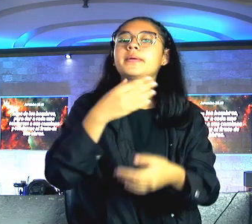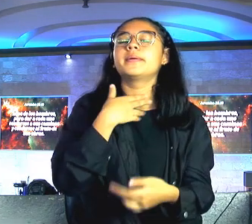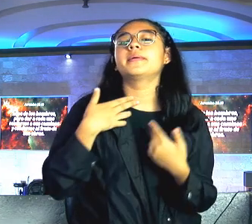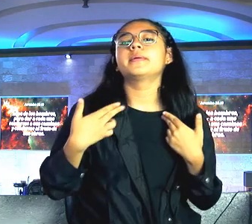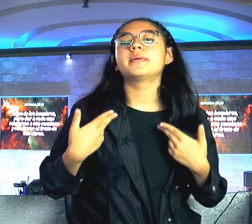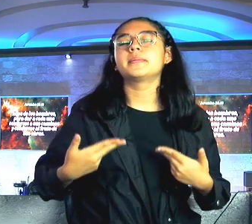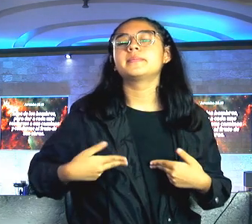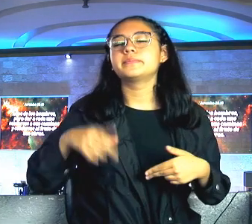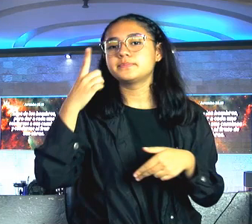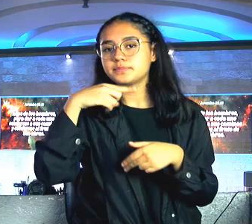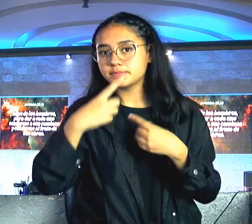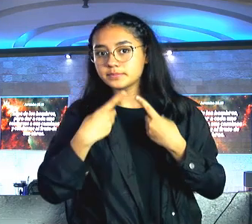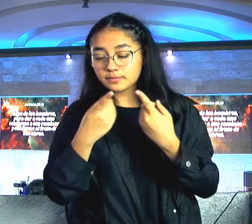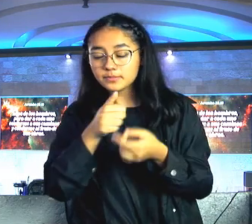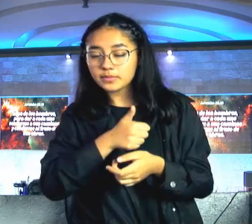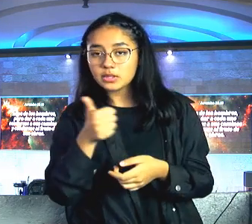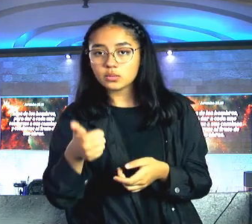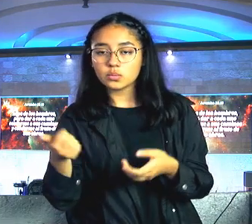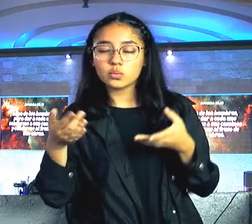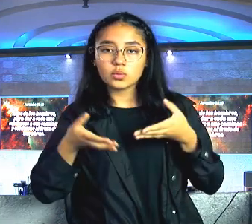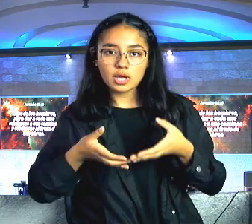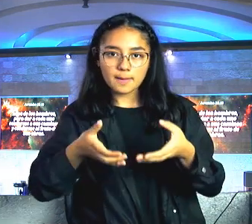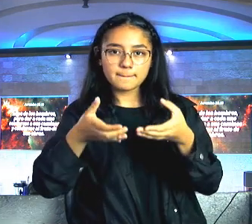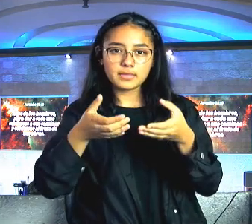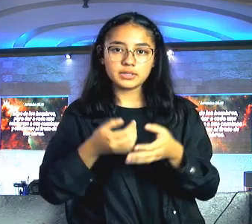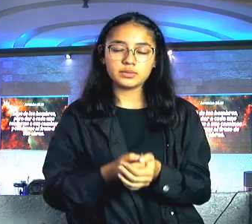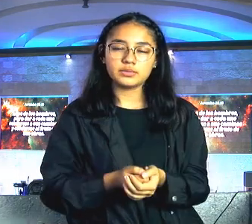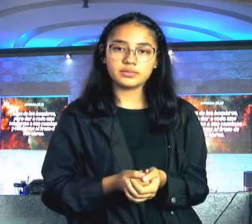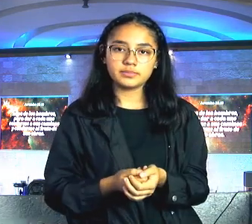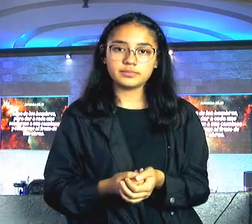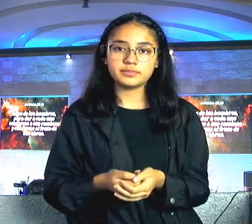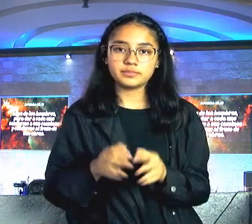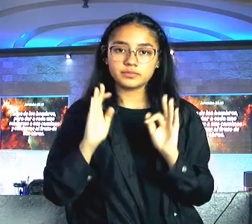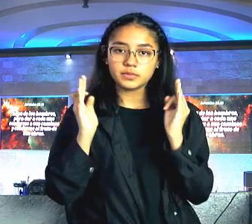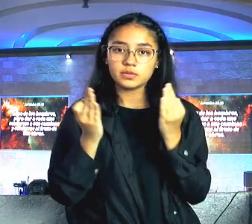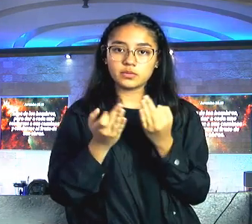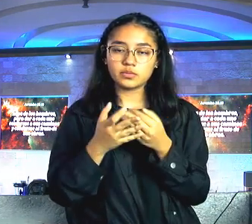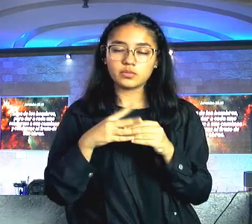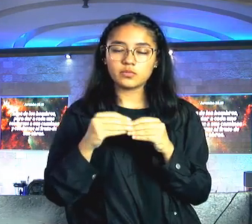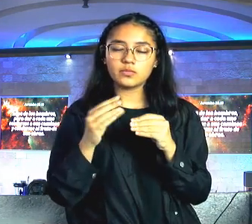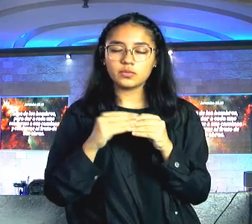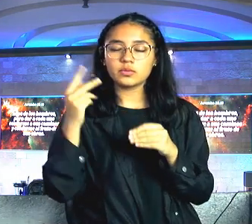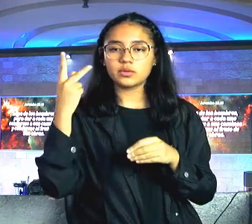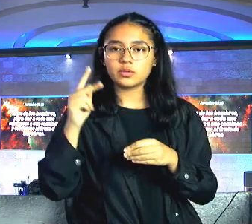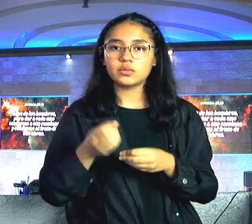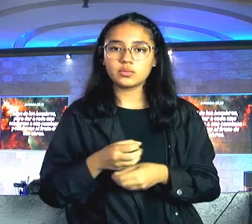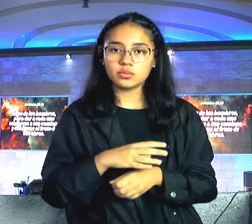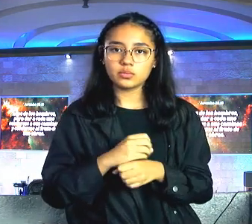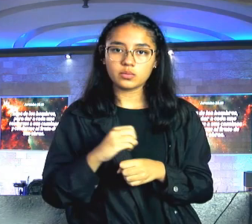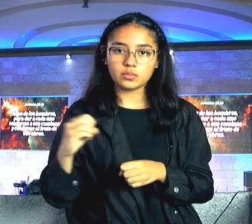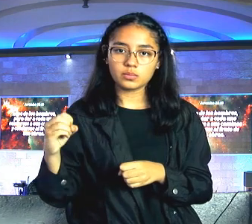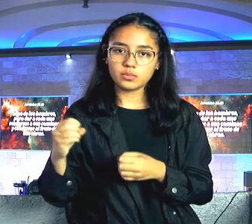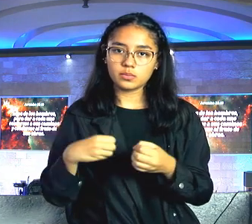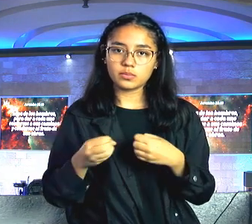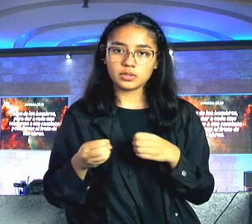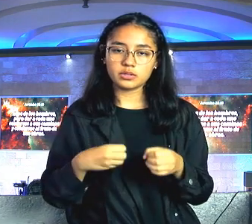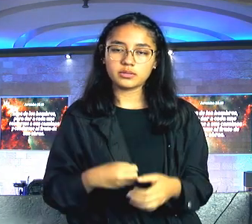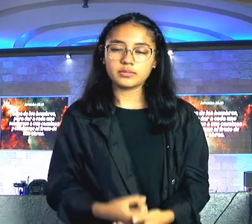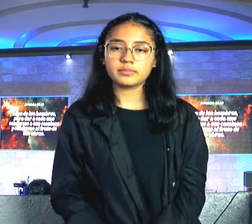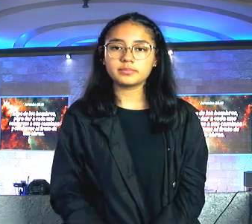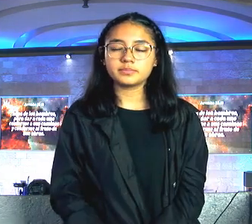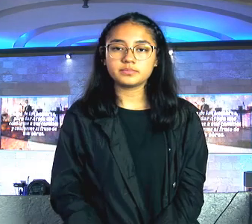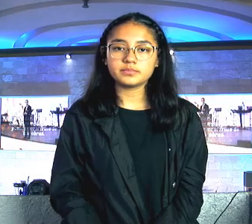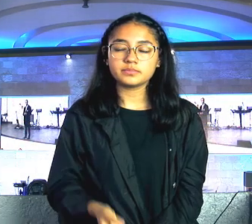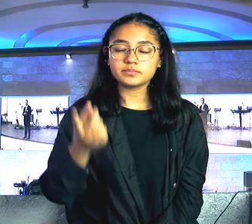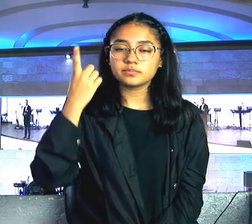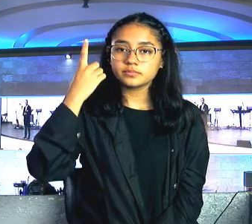uno conforme a sus caminos y conforme al fruto de sus obras. Así que Él nos está observando como un